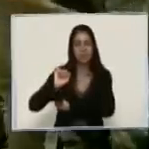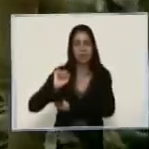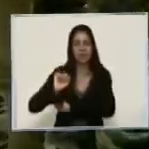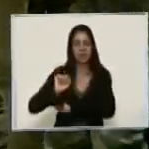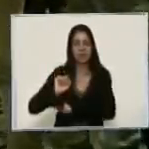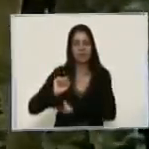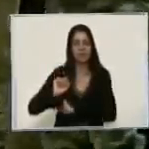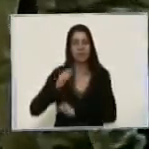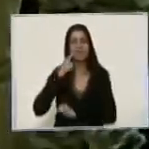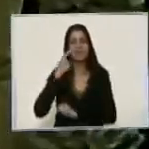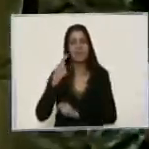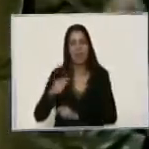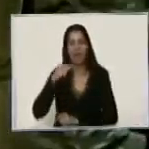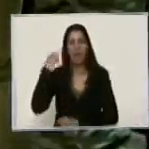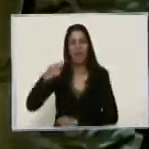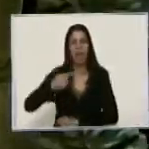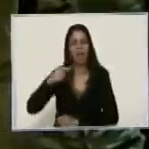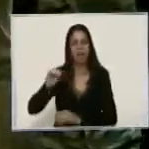Magro.